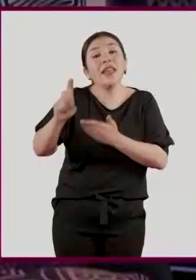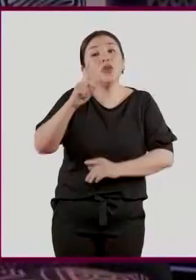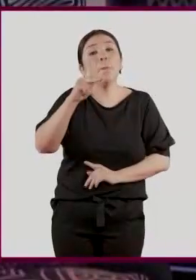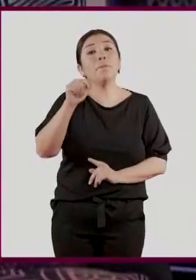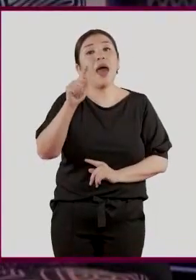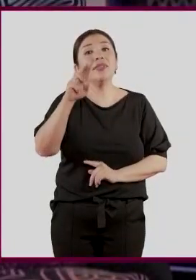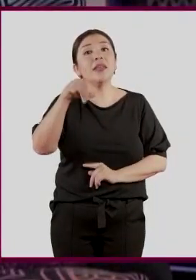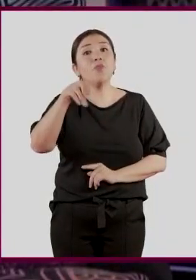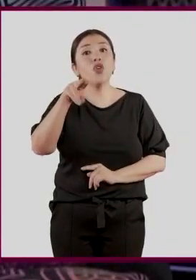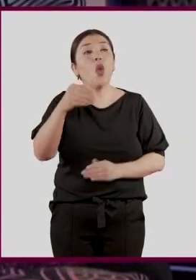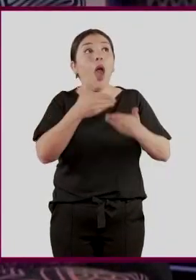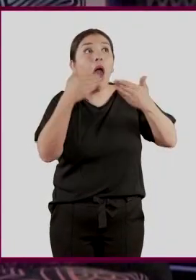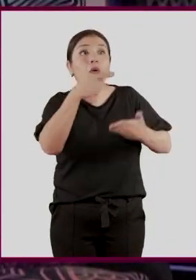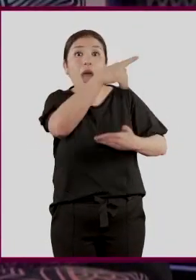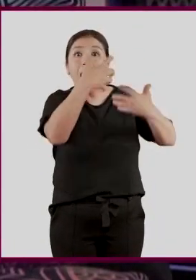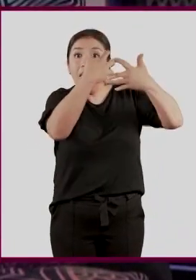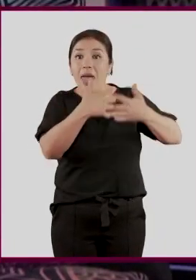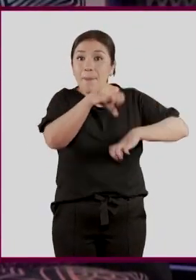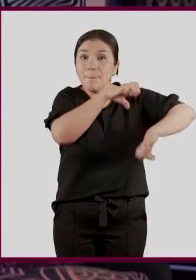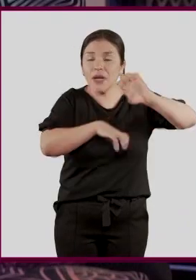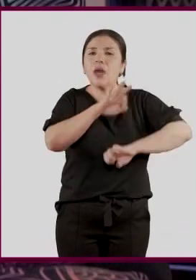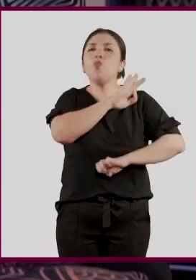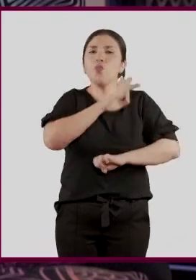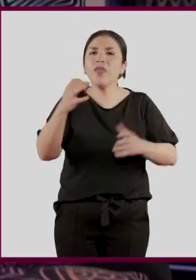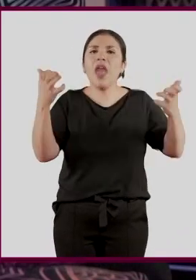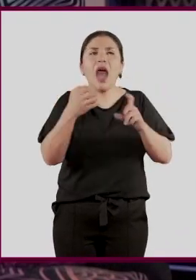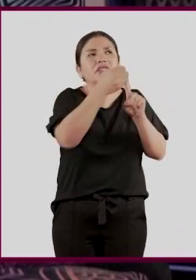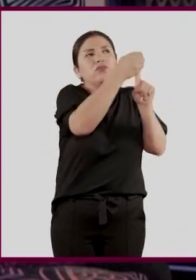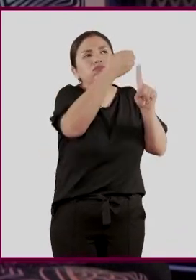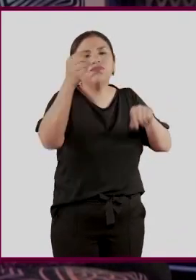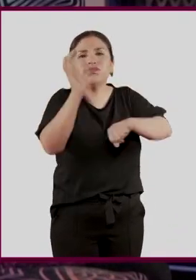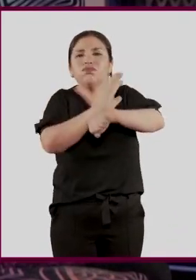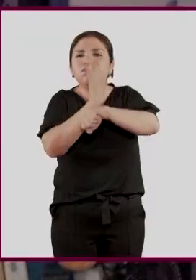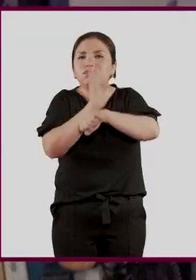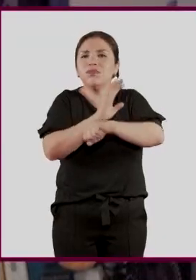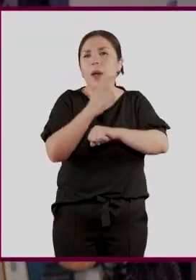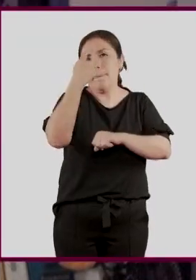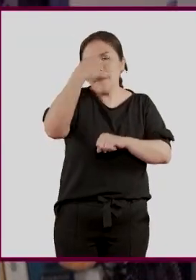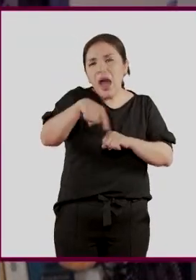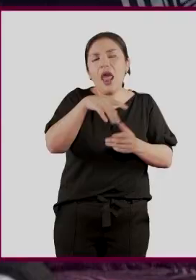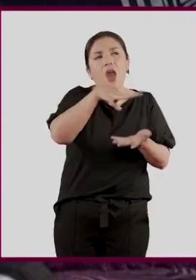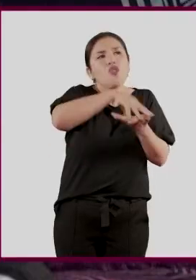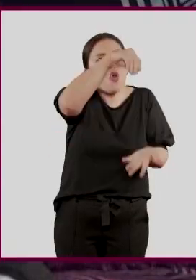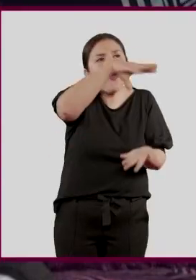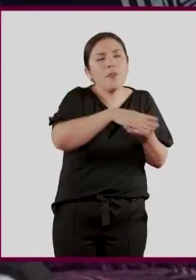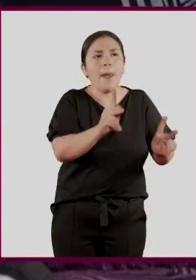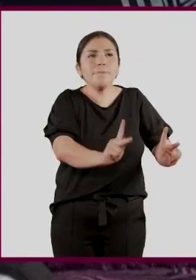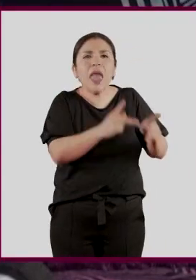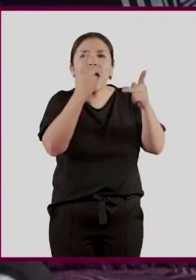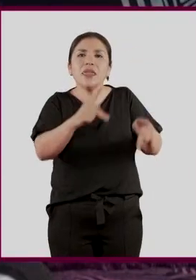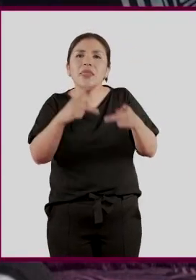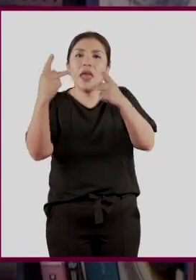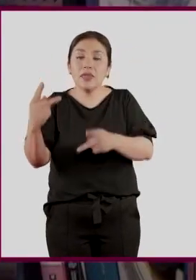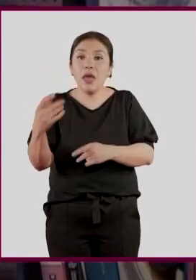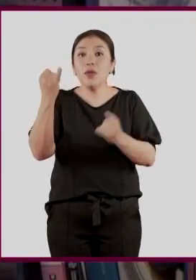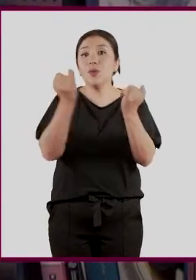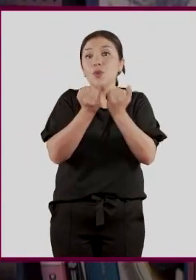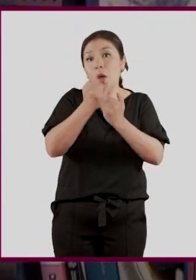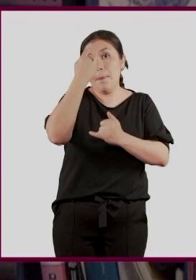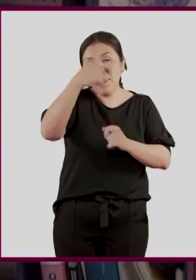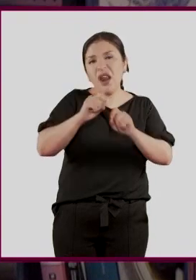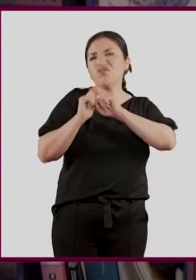y ahora ellos tienen el derecho de hacer una obra derivada, la serie, de reproducirla, distribuirla y además